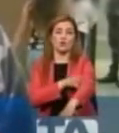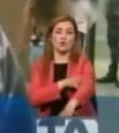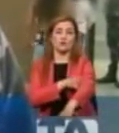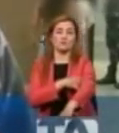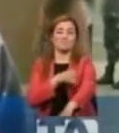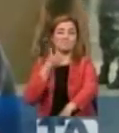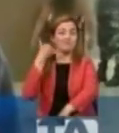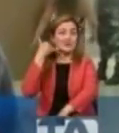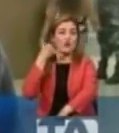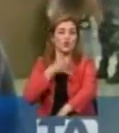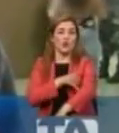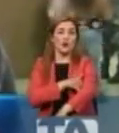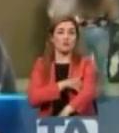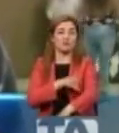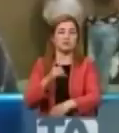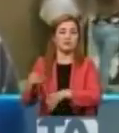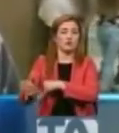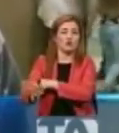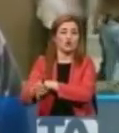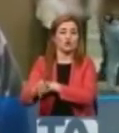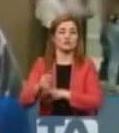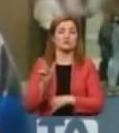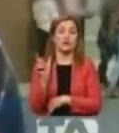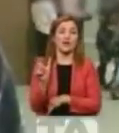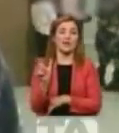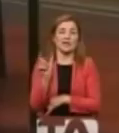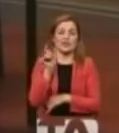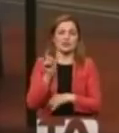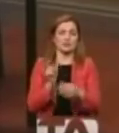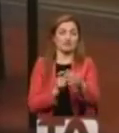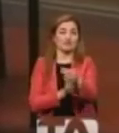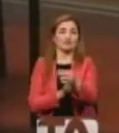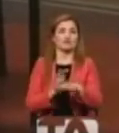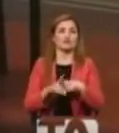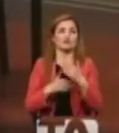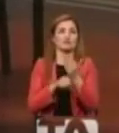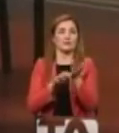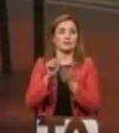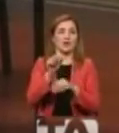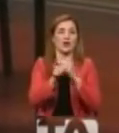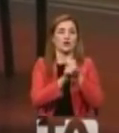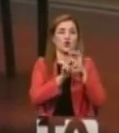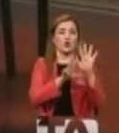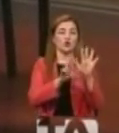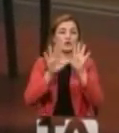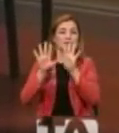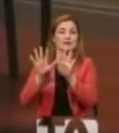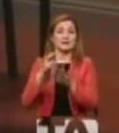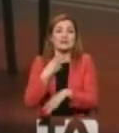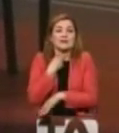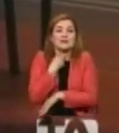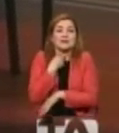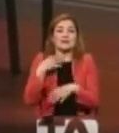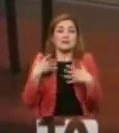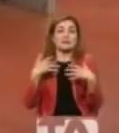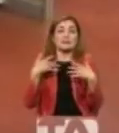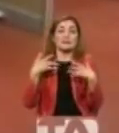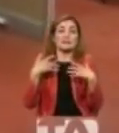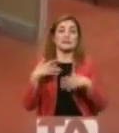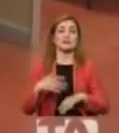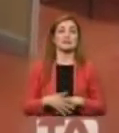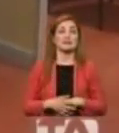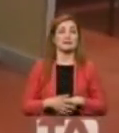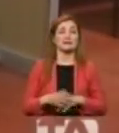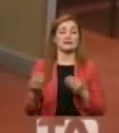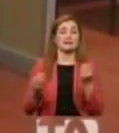teléfono celular, auriculares, una batería. Sus 2 hijas. Las pequeñas hermanas de 8 y 10 años estaban asustadas en la unidad de flagrancia. No